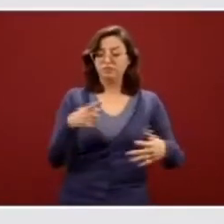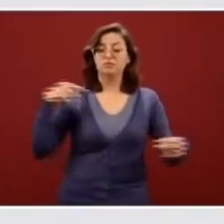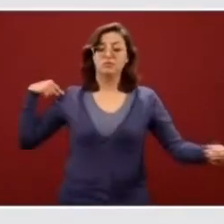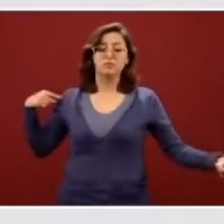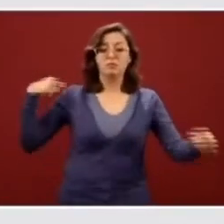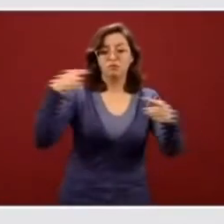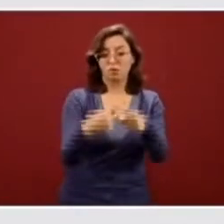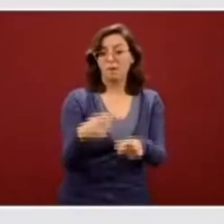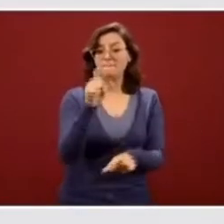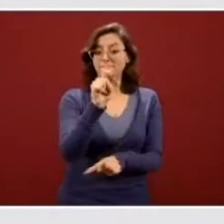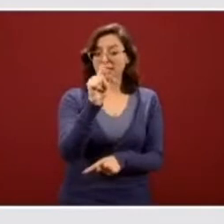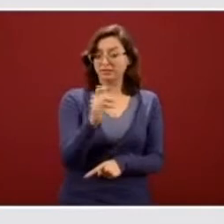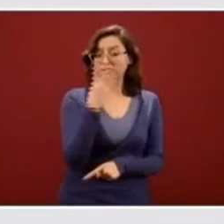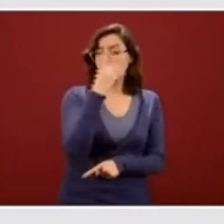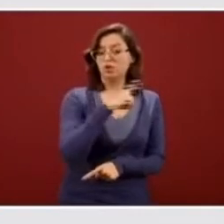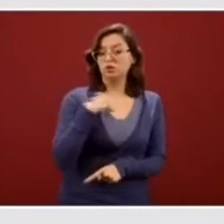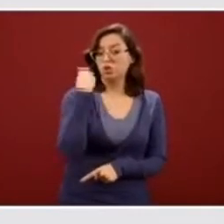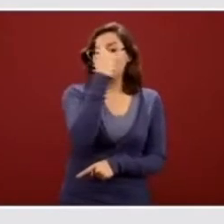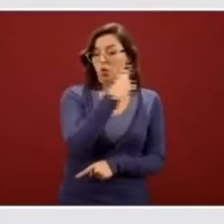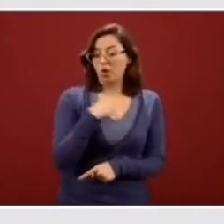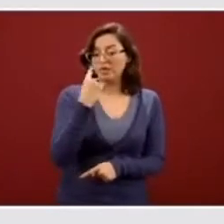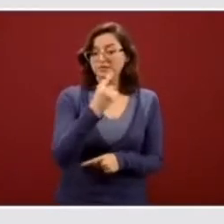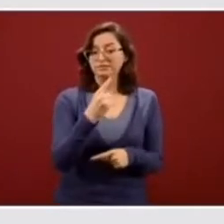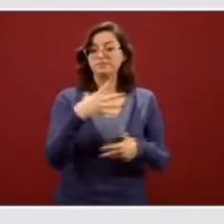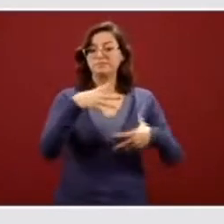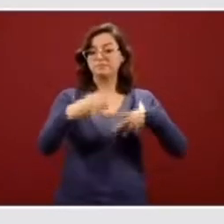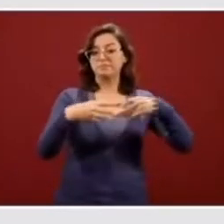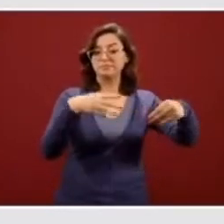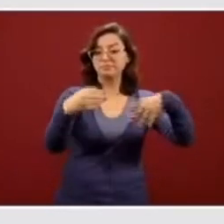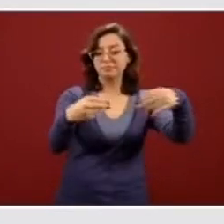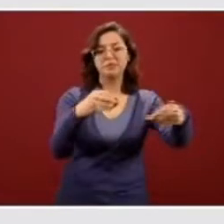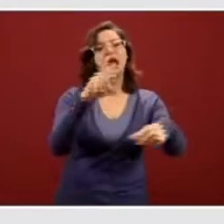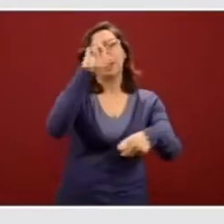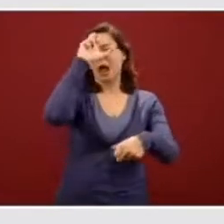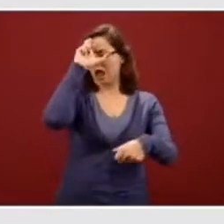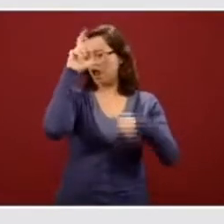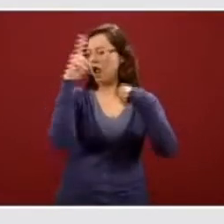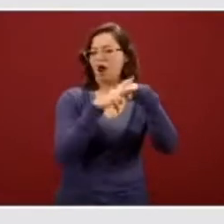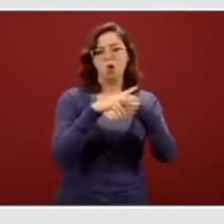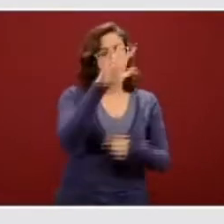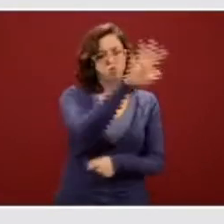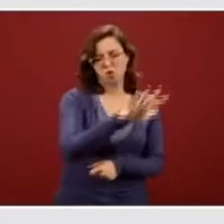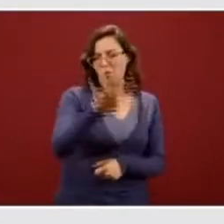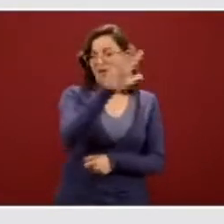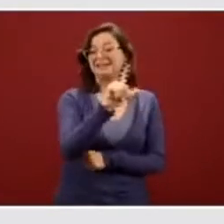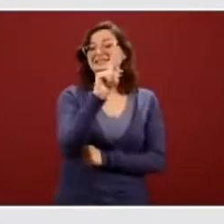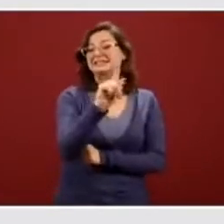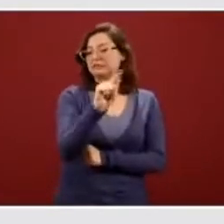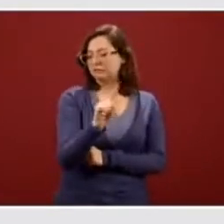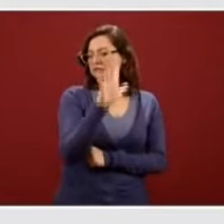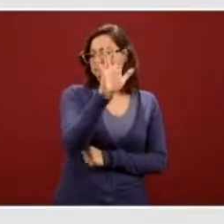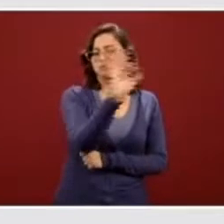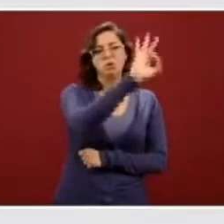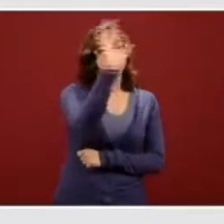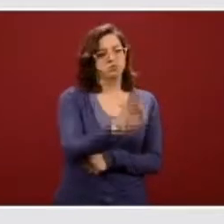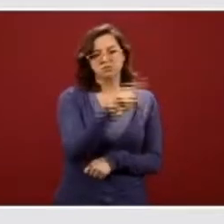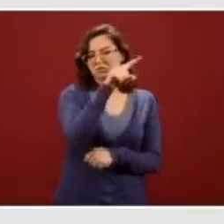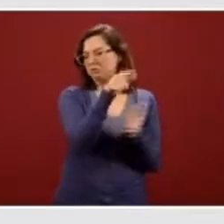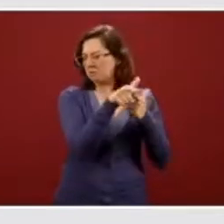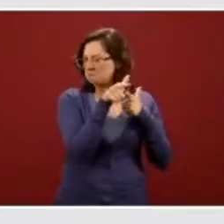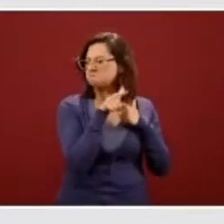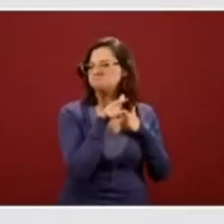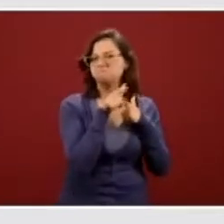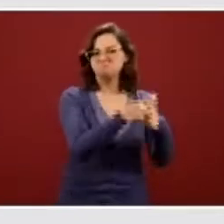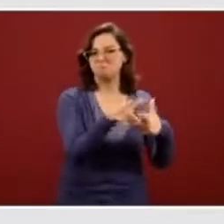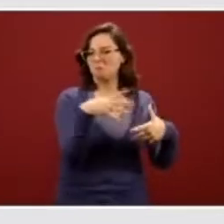horas se sigue concentrando en la región de Europa. Prácticamente el 75% de los casos,